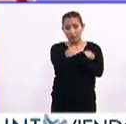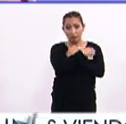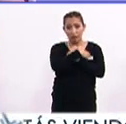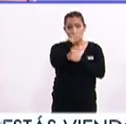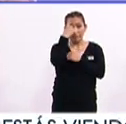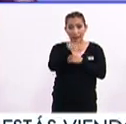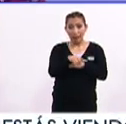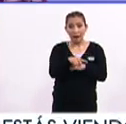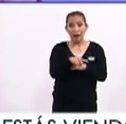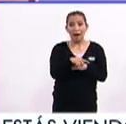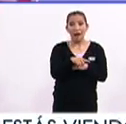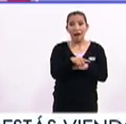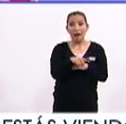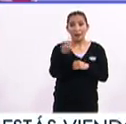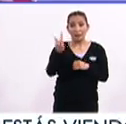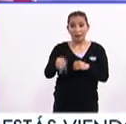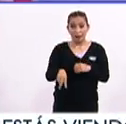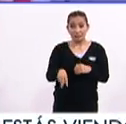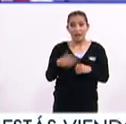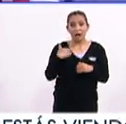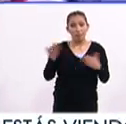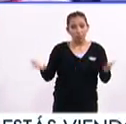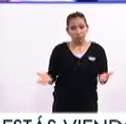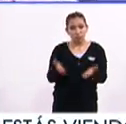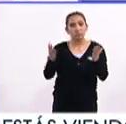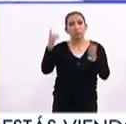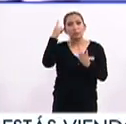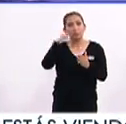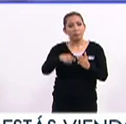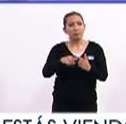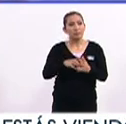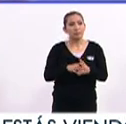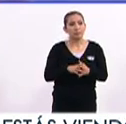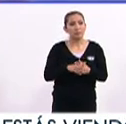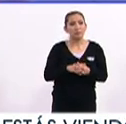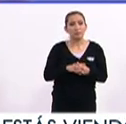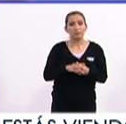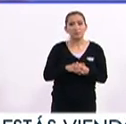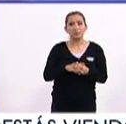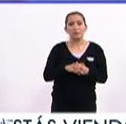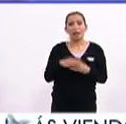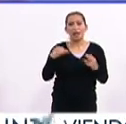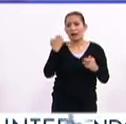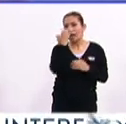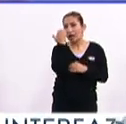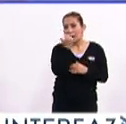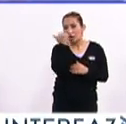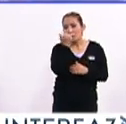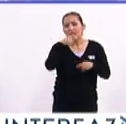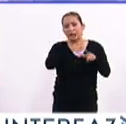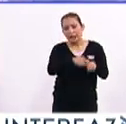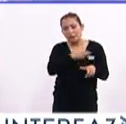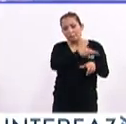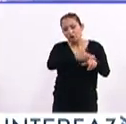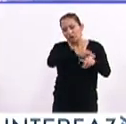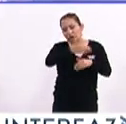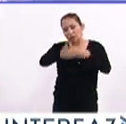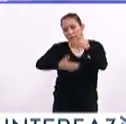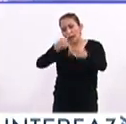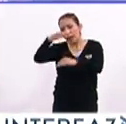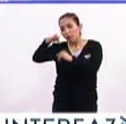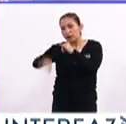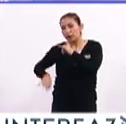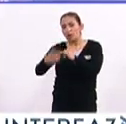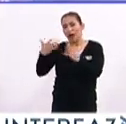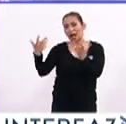para realmente impulsar tanto a los profesionales como a los estudiantes a seguir todo este proceso para